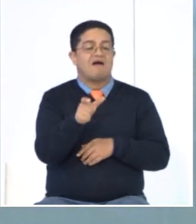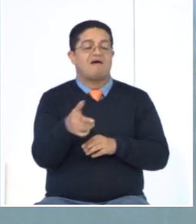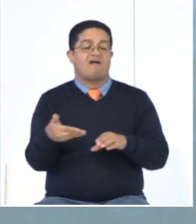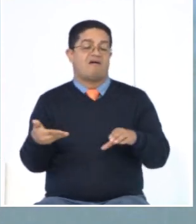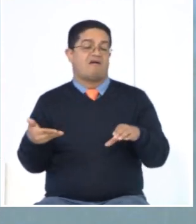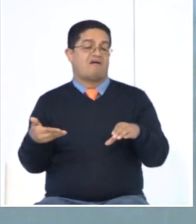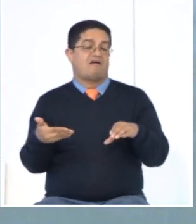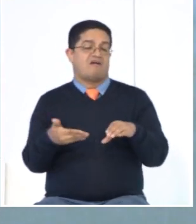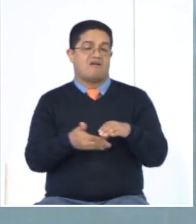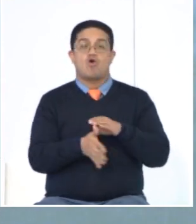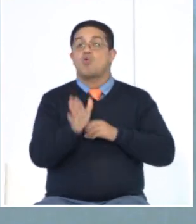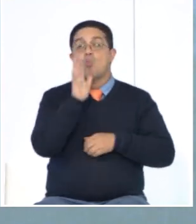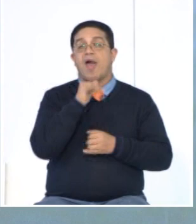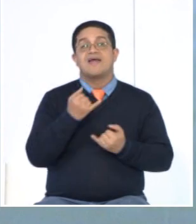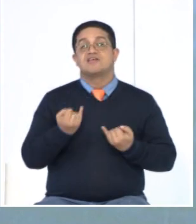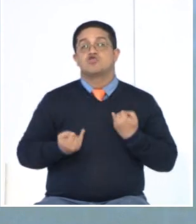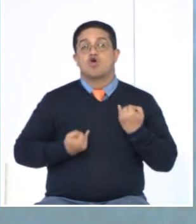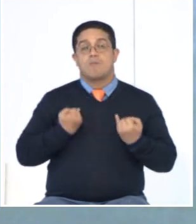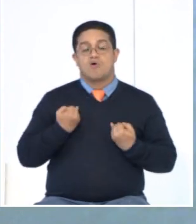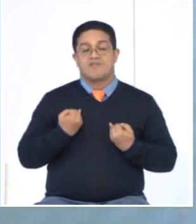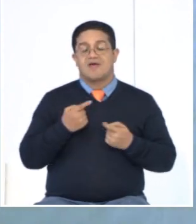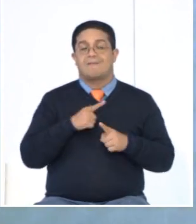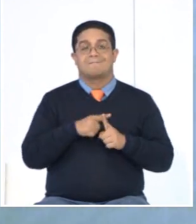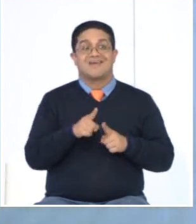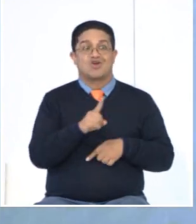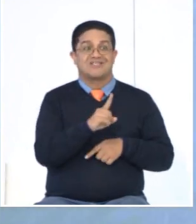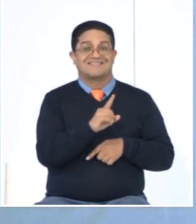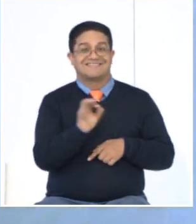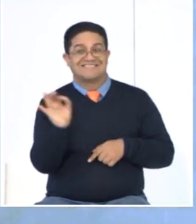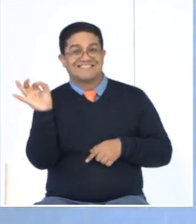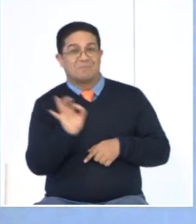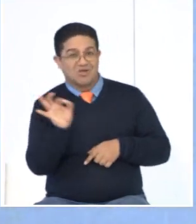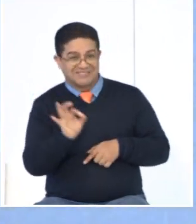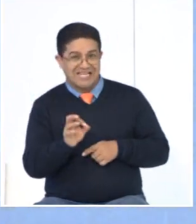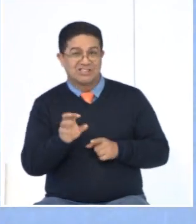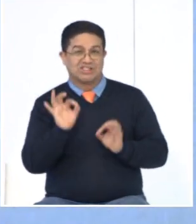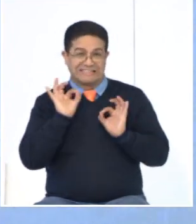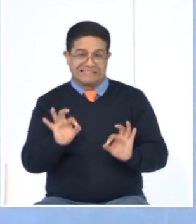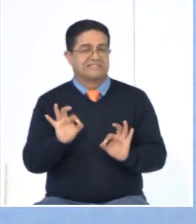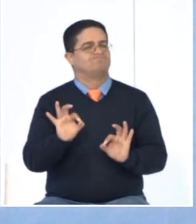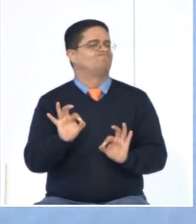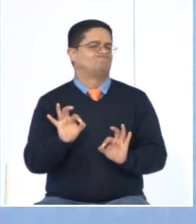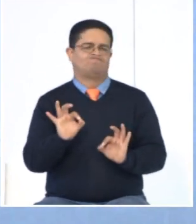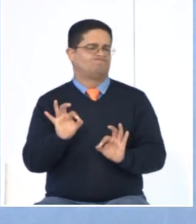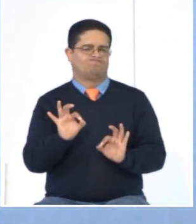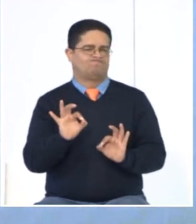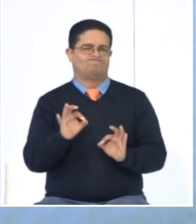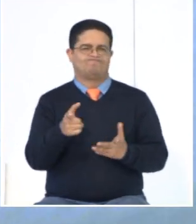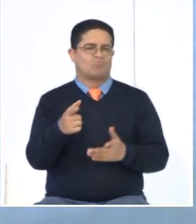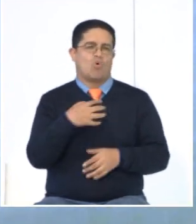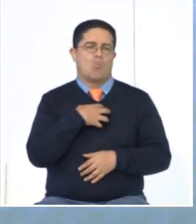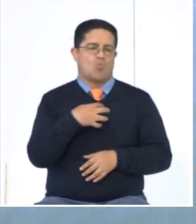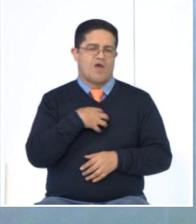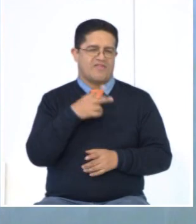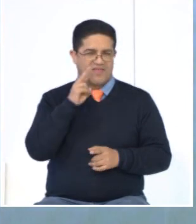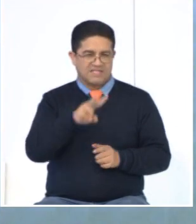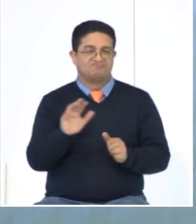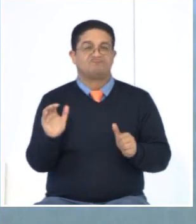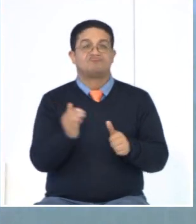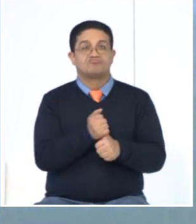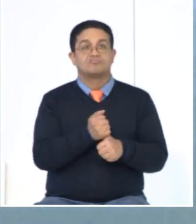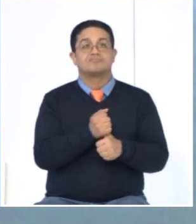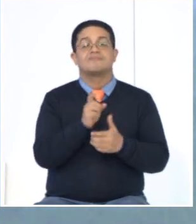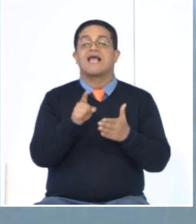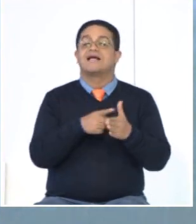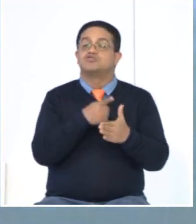incomodidad para el paciente, no es 100% efectiva para el diagnóstico del cáncer de mama, de próstata. Entonces